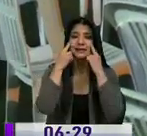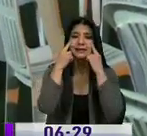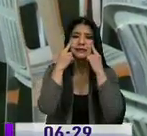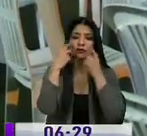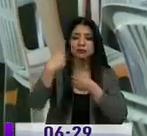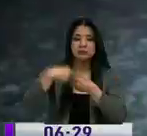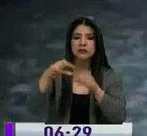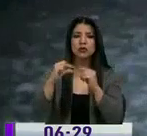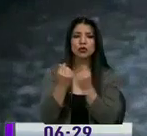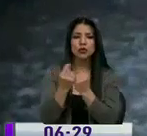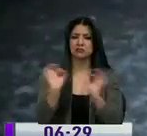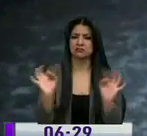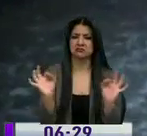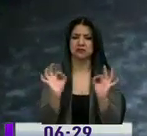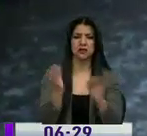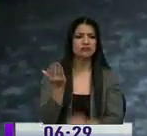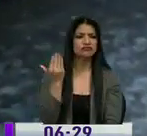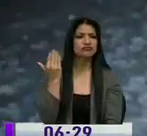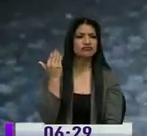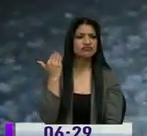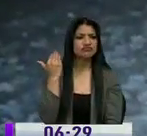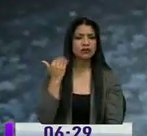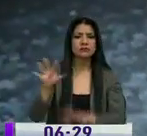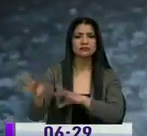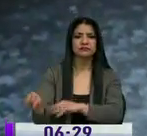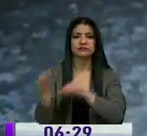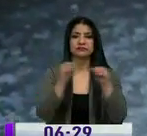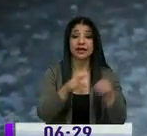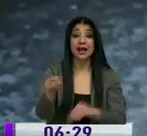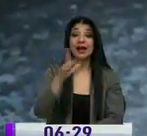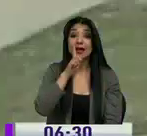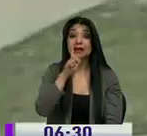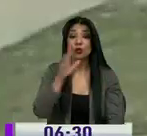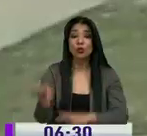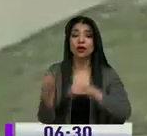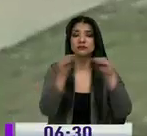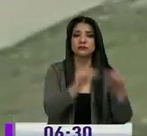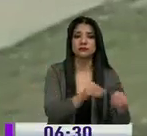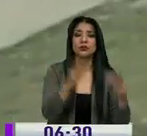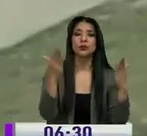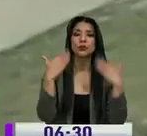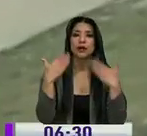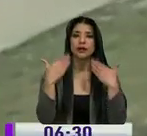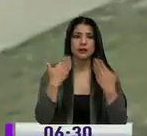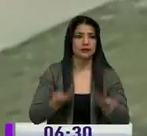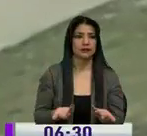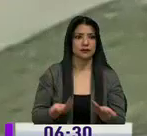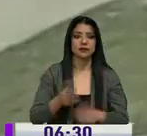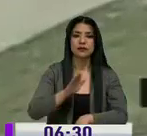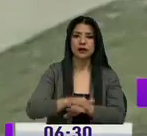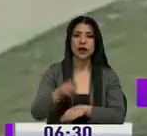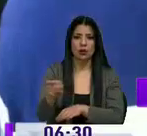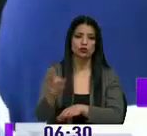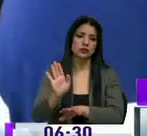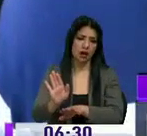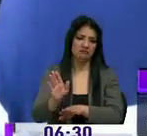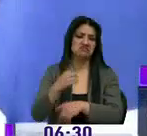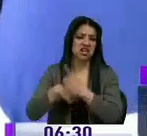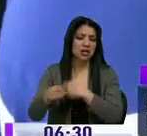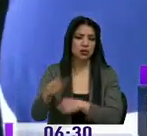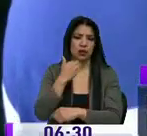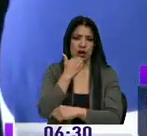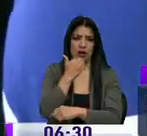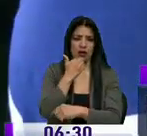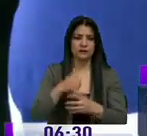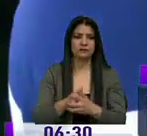y hace poco fueron trasladados de latacunga guayaquil precisamente porque daniel fue agredido creo que hicieron estacionar en el